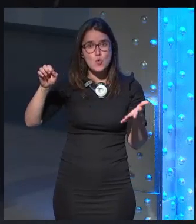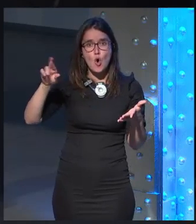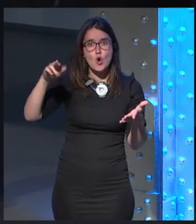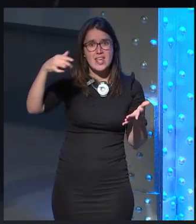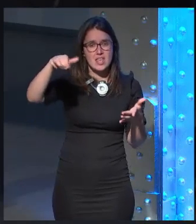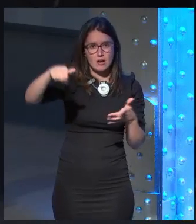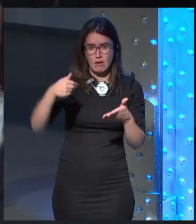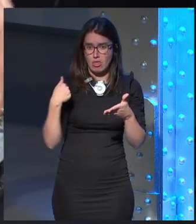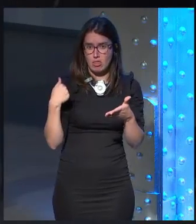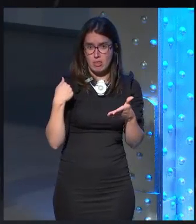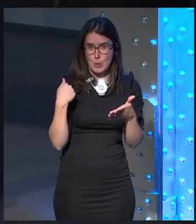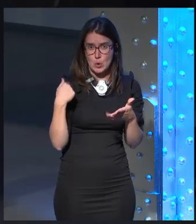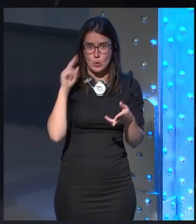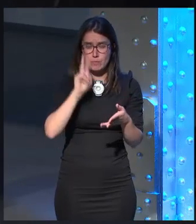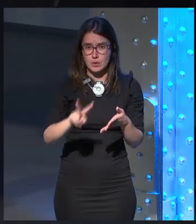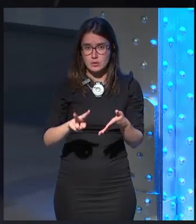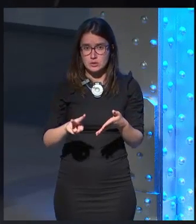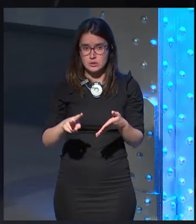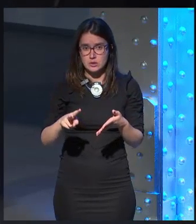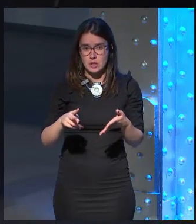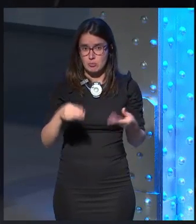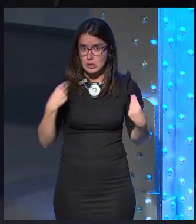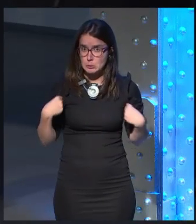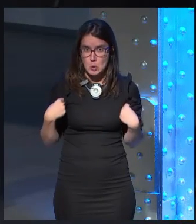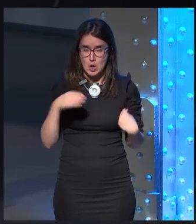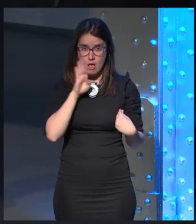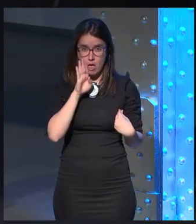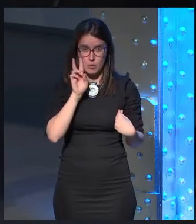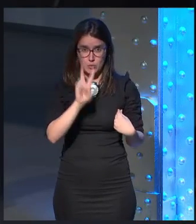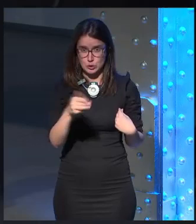hace poco. Blue Origin.